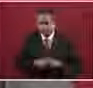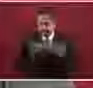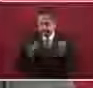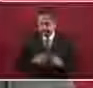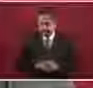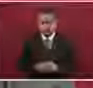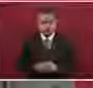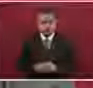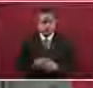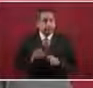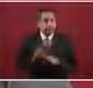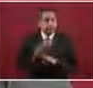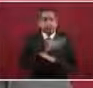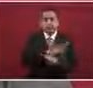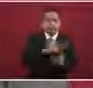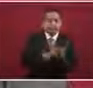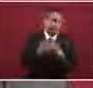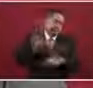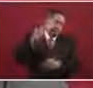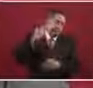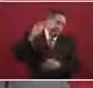Antes en el Poder Judicial